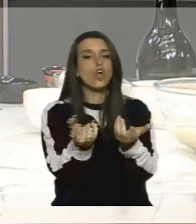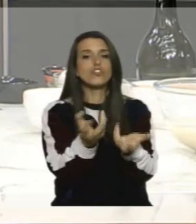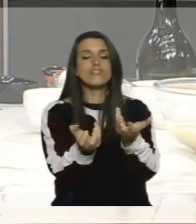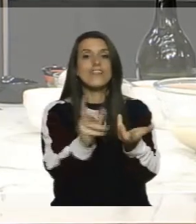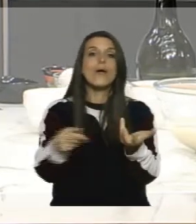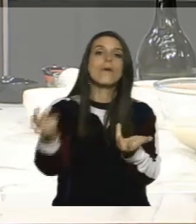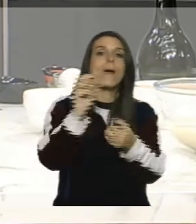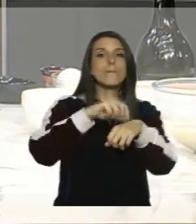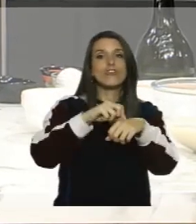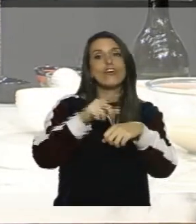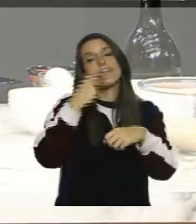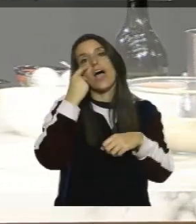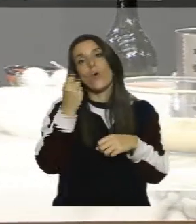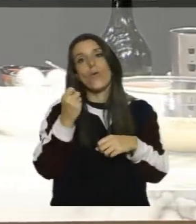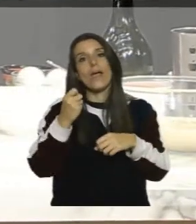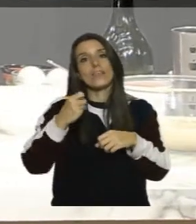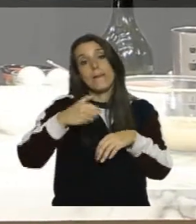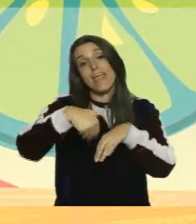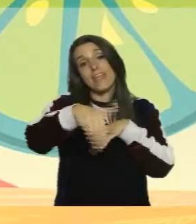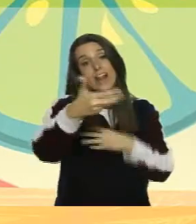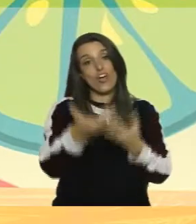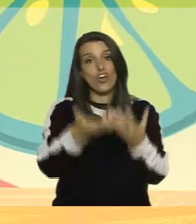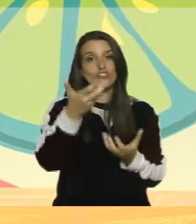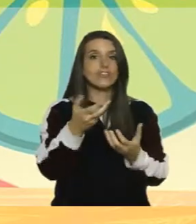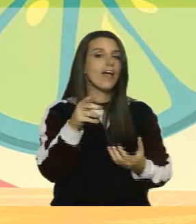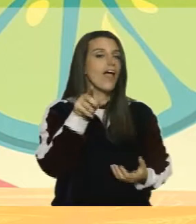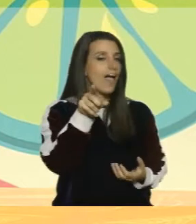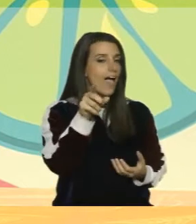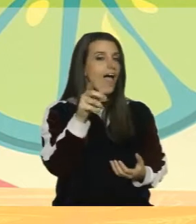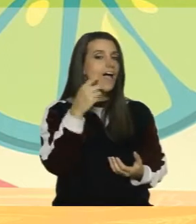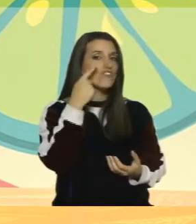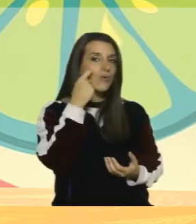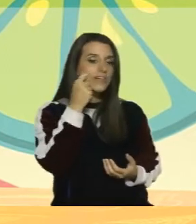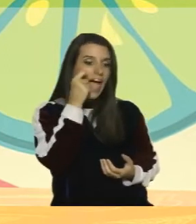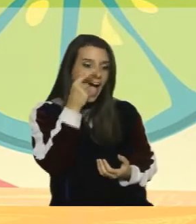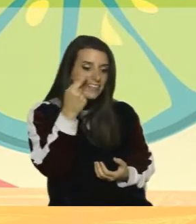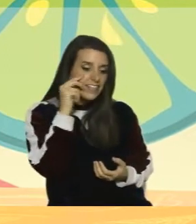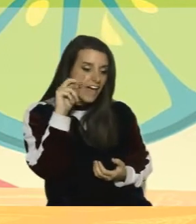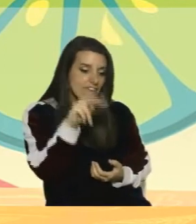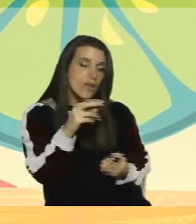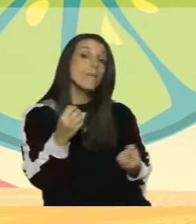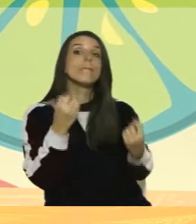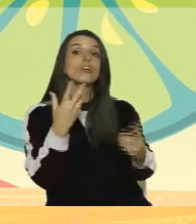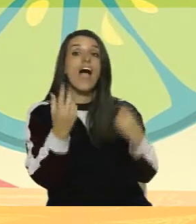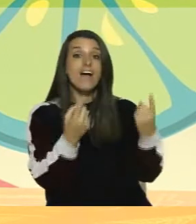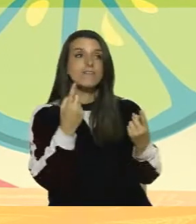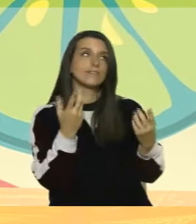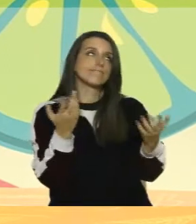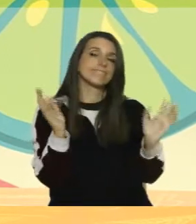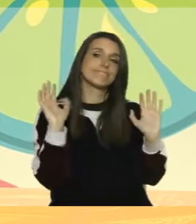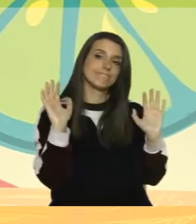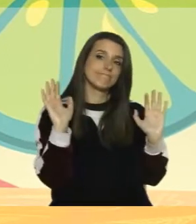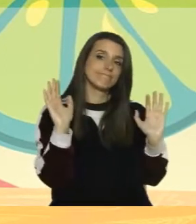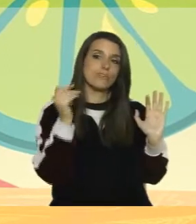Esas son cosas que te vas dando cuenta mientras que vas cocinando. Pero a mí eso, vos sabés que me pasa, que tengo que estar como muy atenta, porque hay veces que se ve que peco